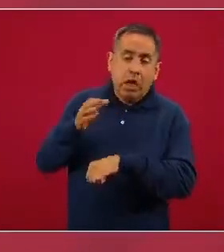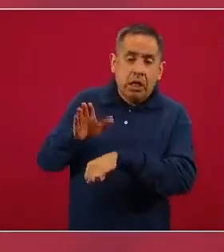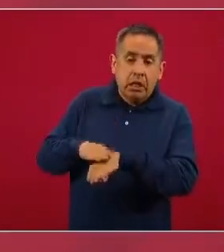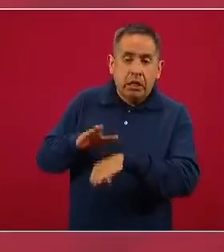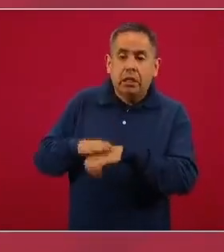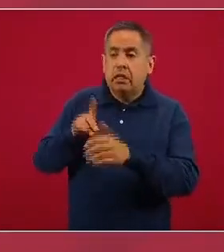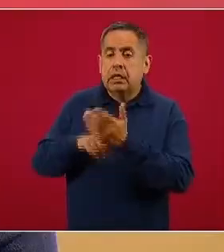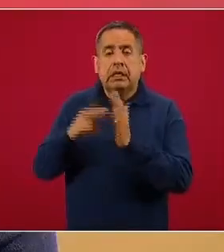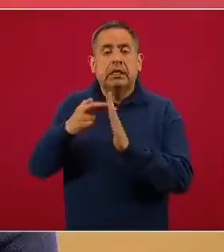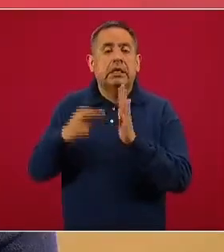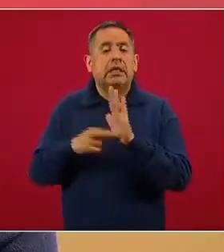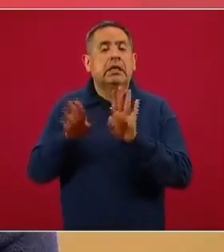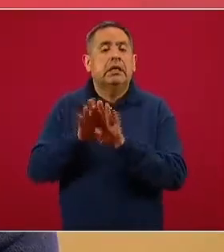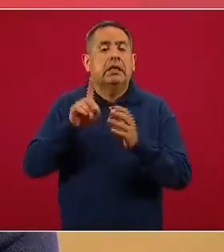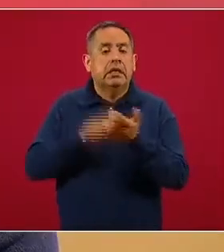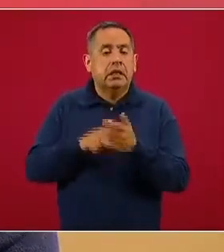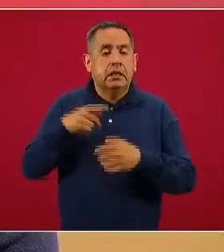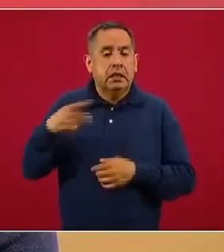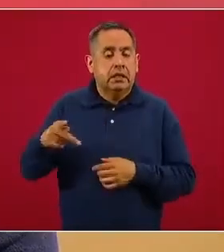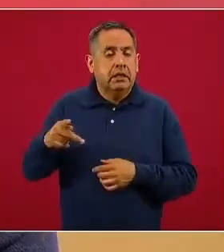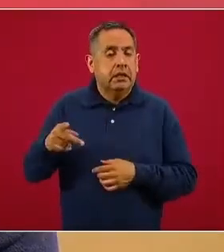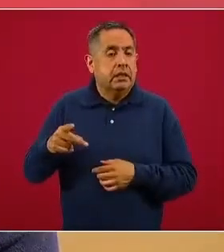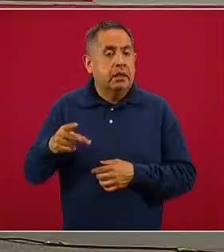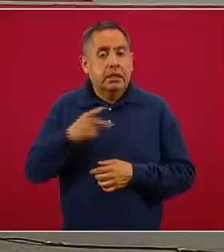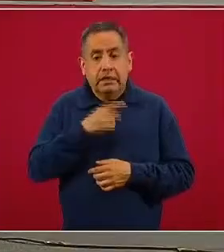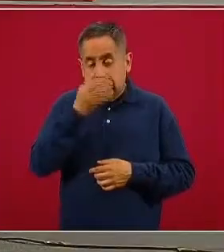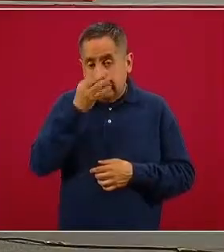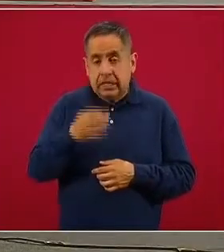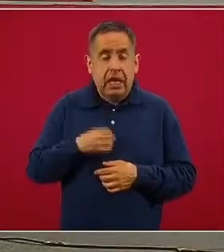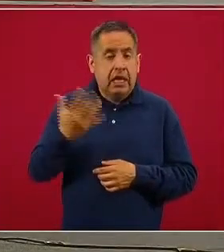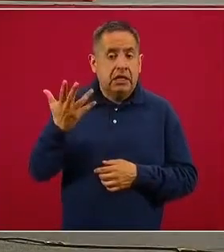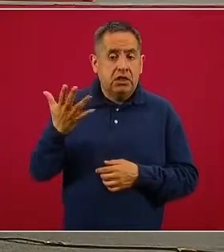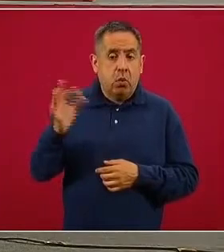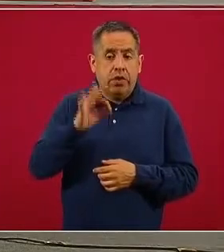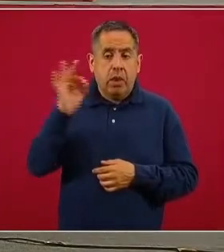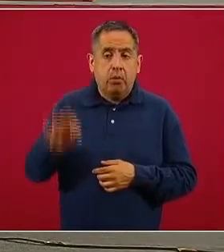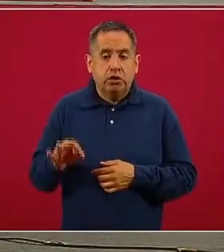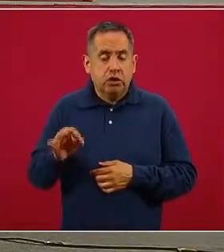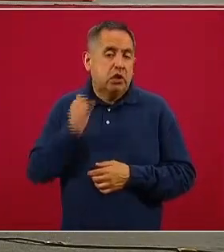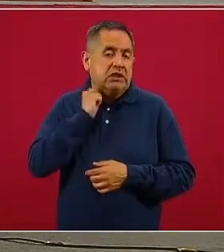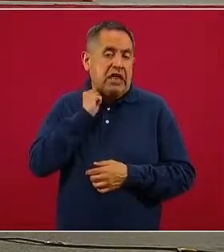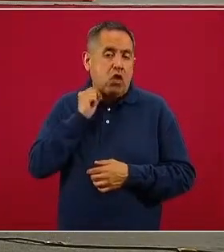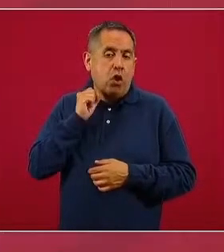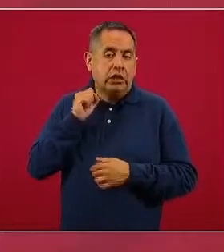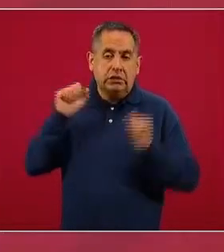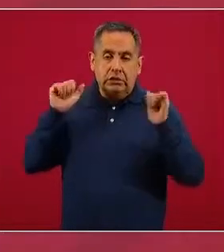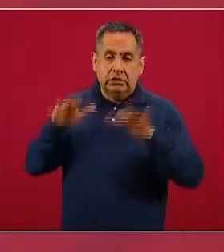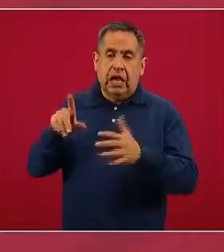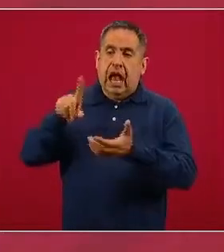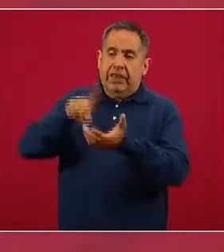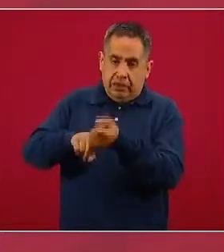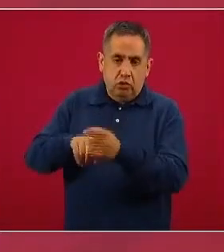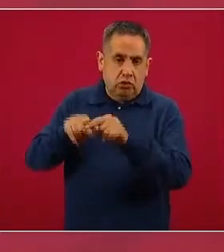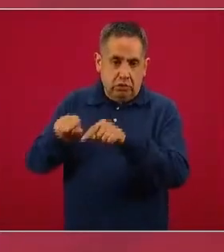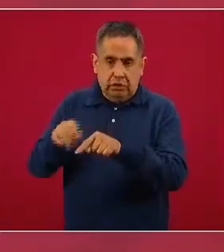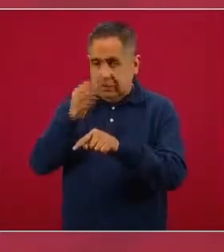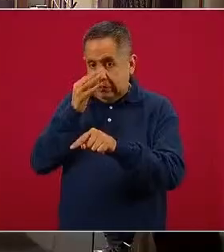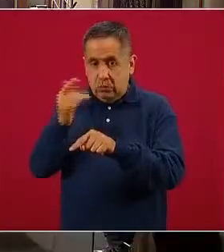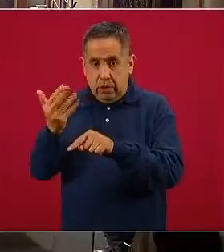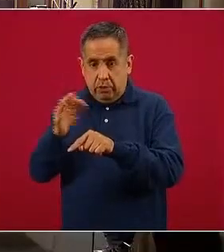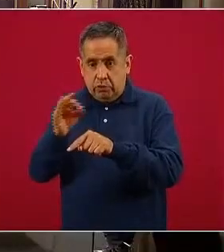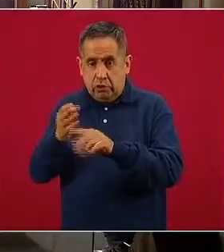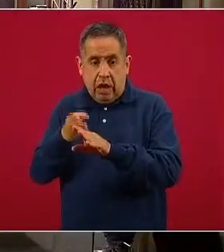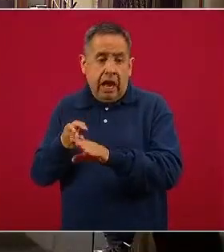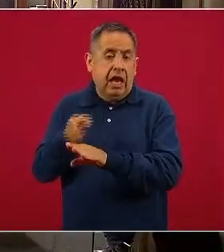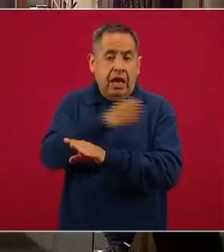características de este protocolo era que solamente el 50% de los senadores convocados estarían al interior del recinto y la otra